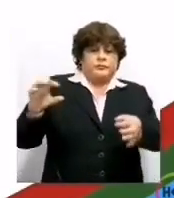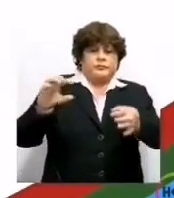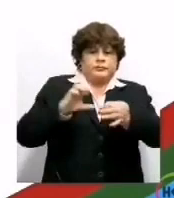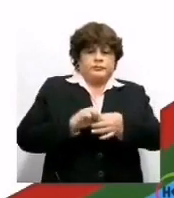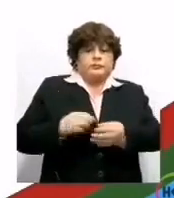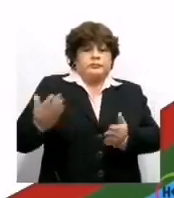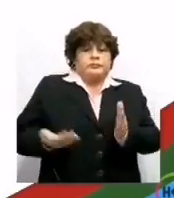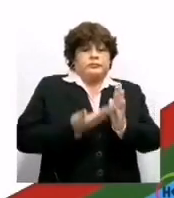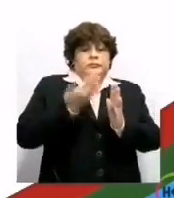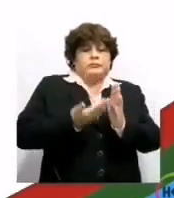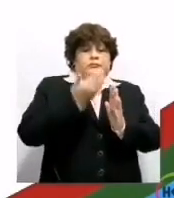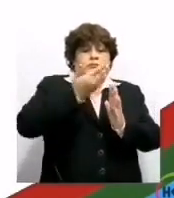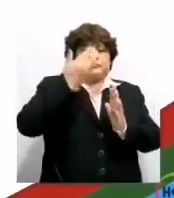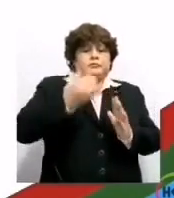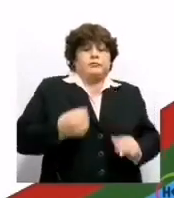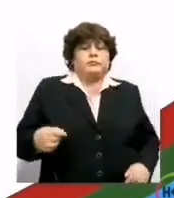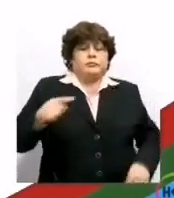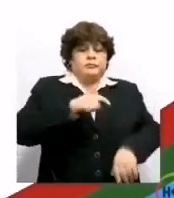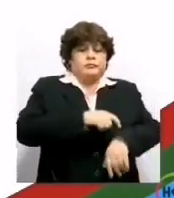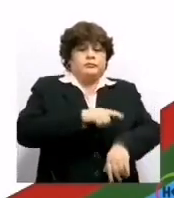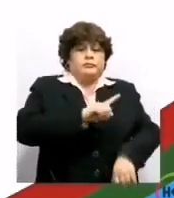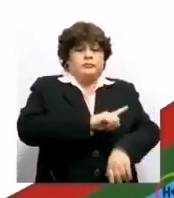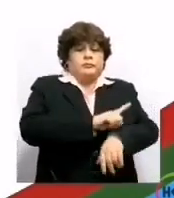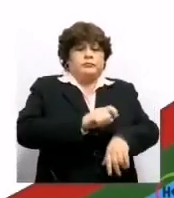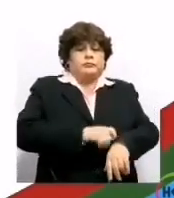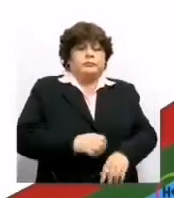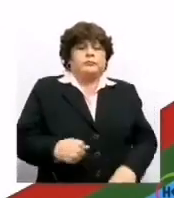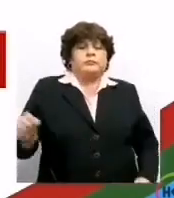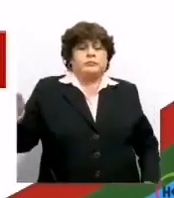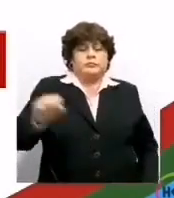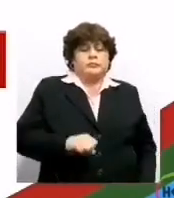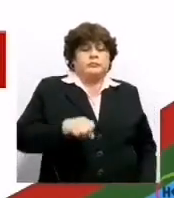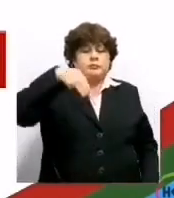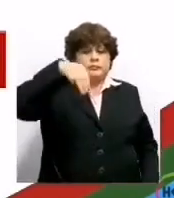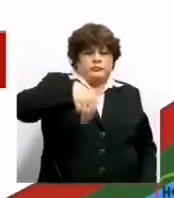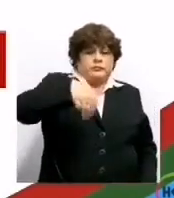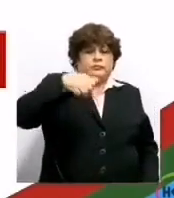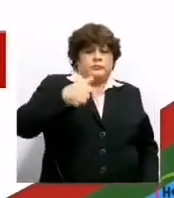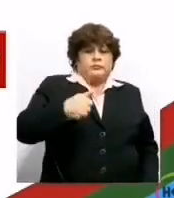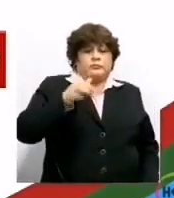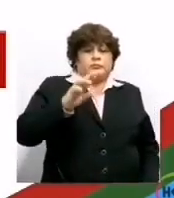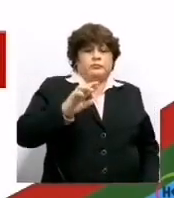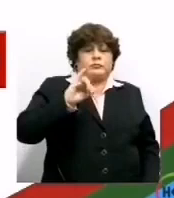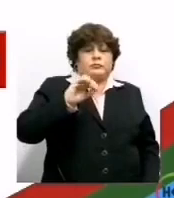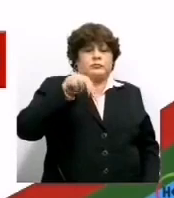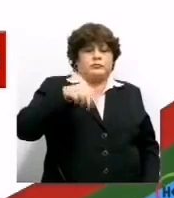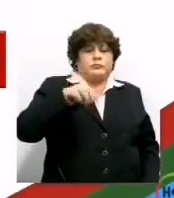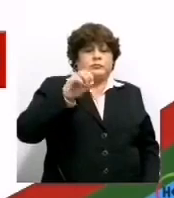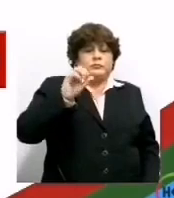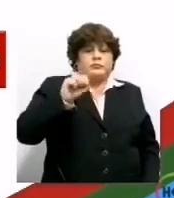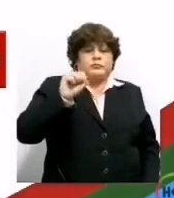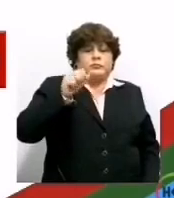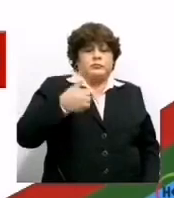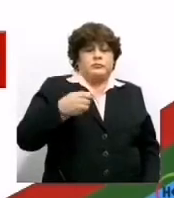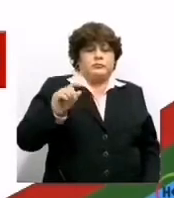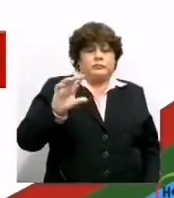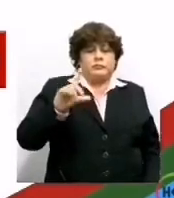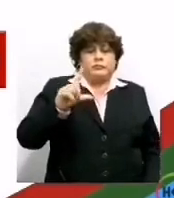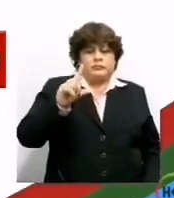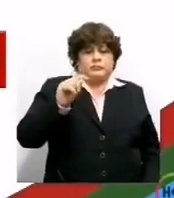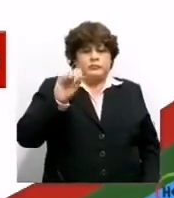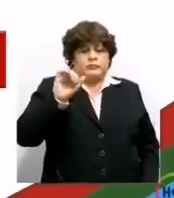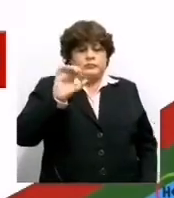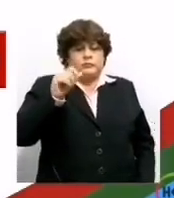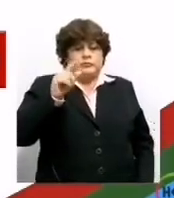tiene un minuto está en el cronómetro señor Marino Teófilo lavado del movimiento regional súmate para responder